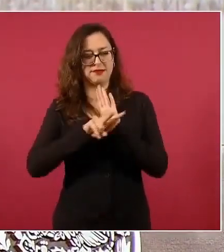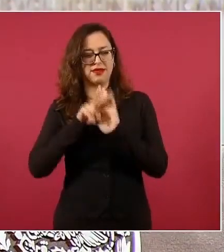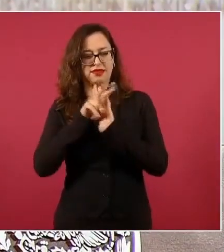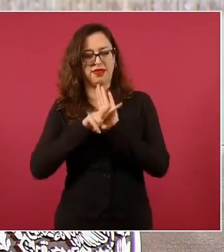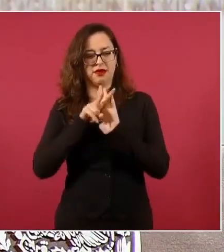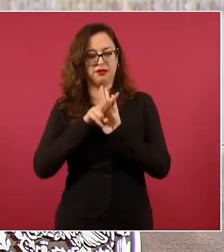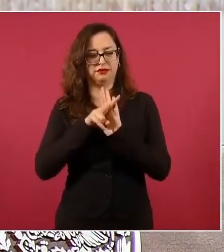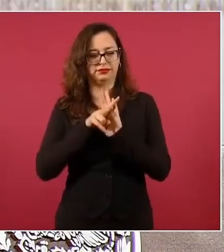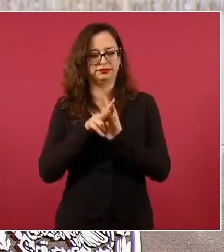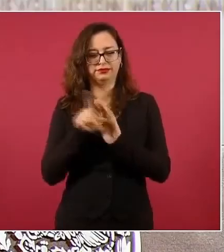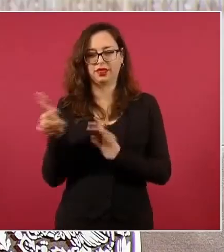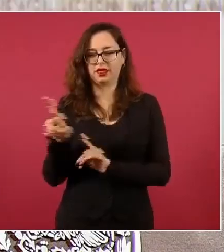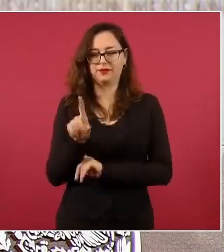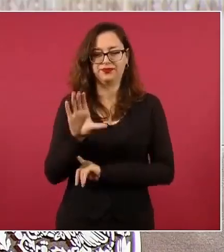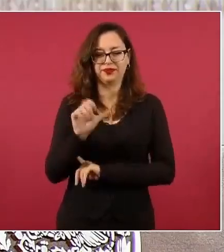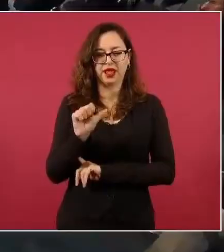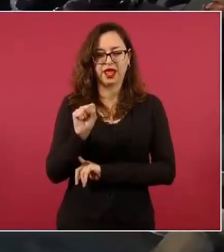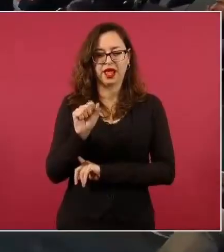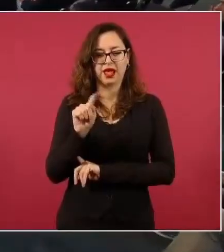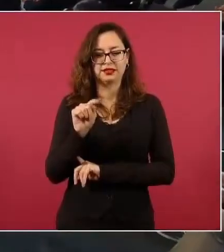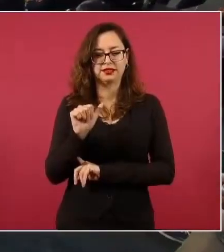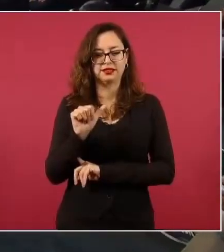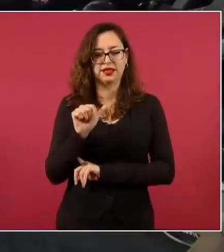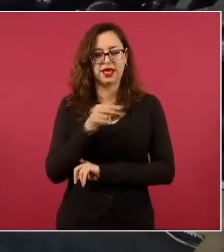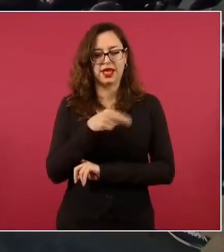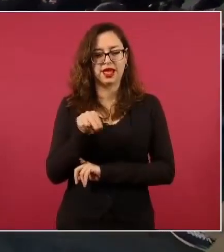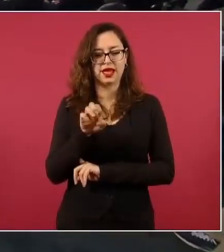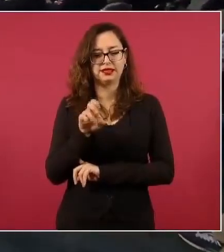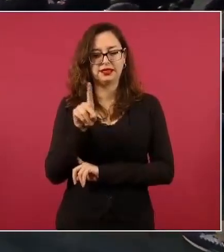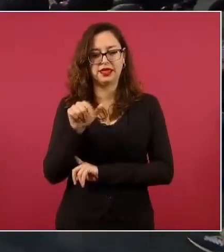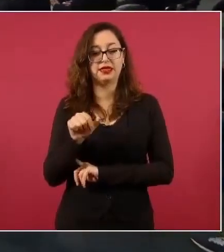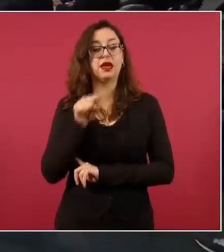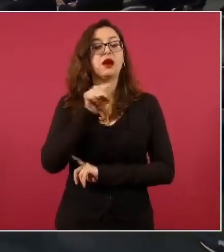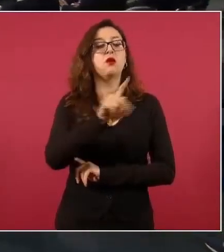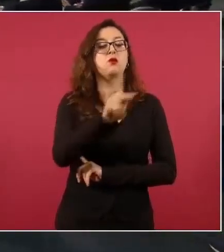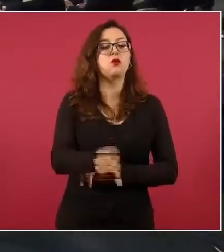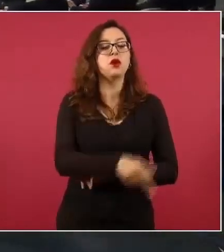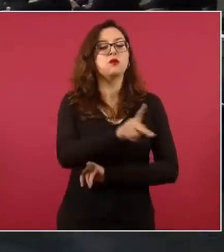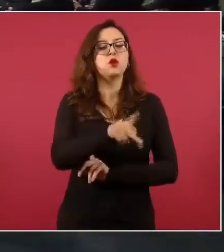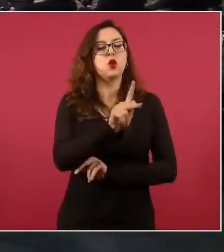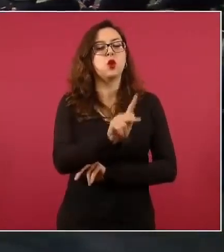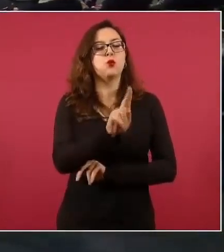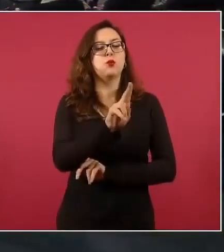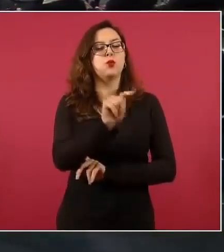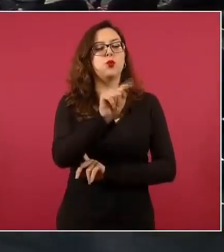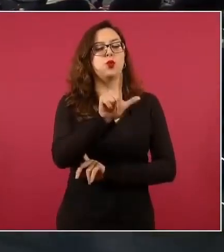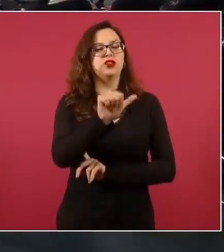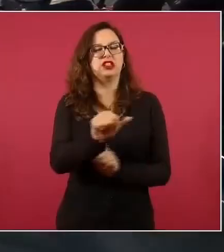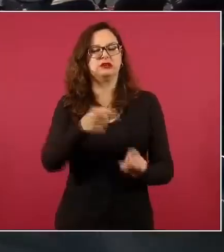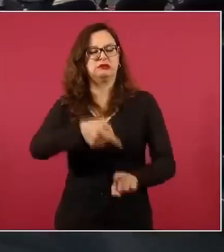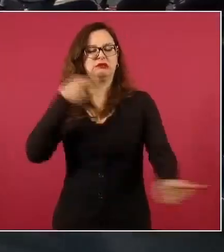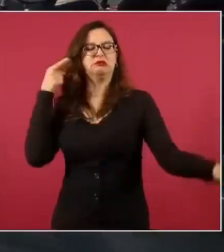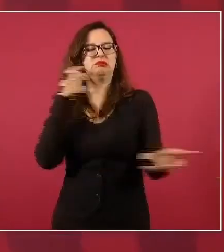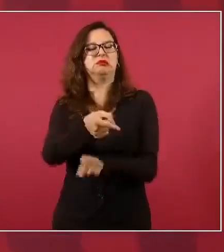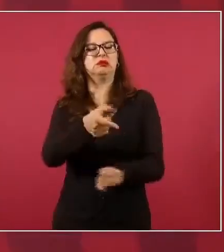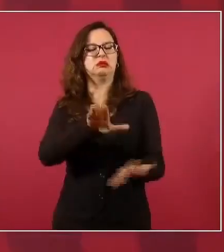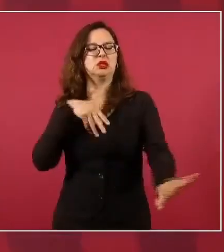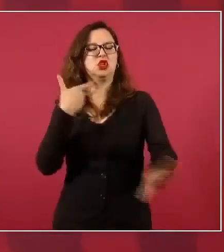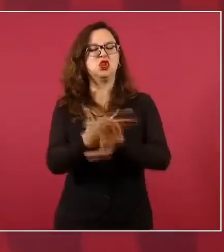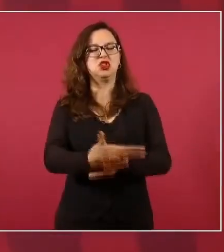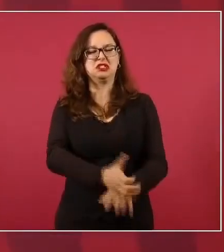a los habitantes de Putla, pero no solo es el